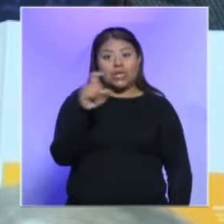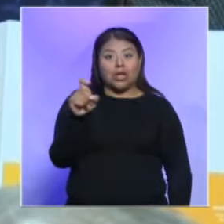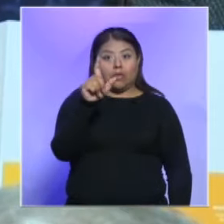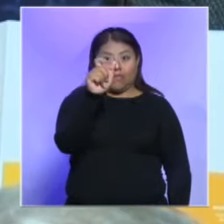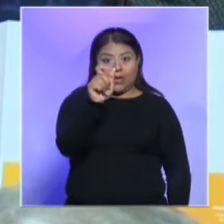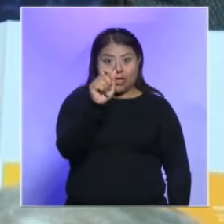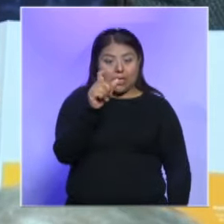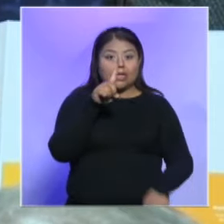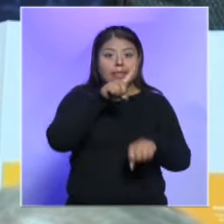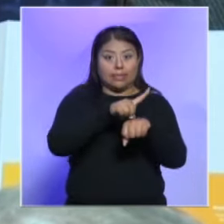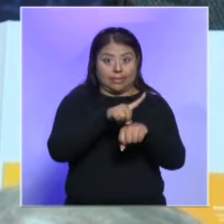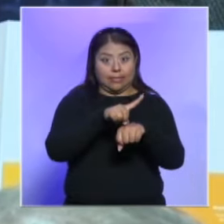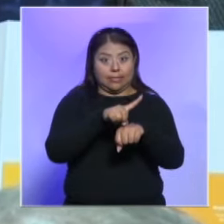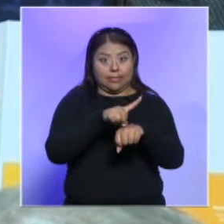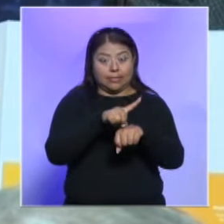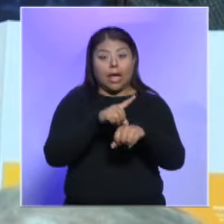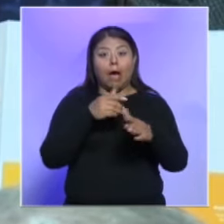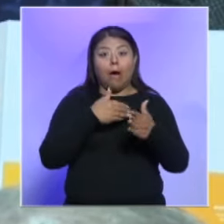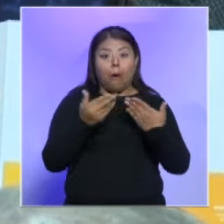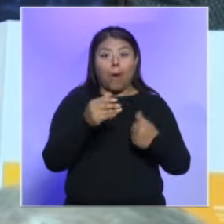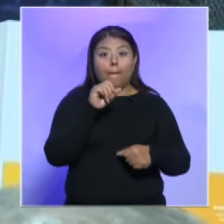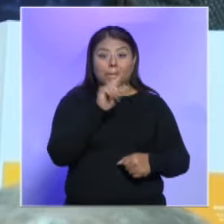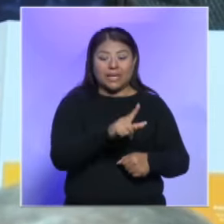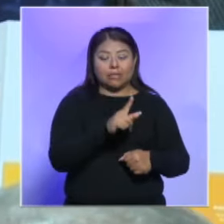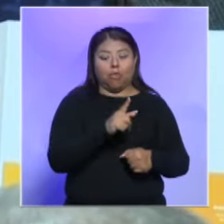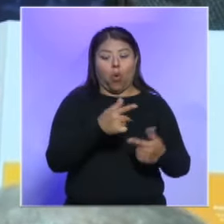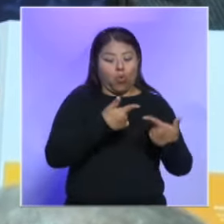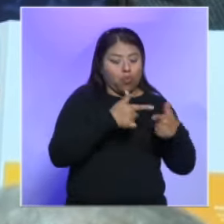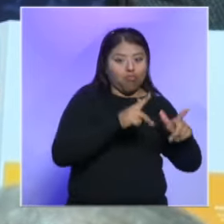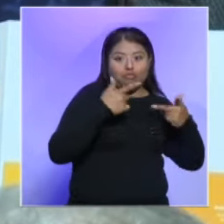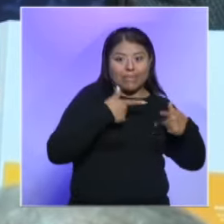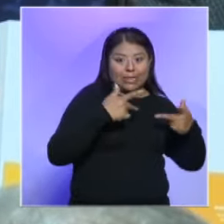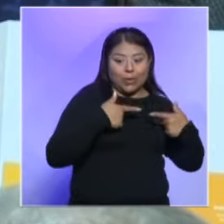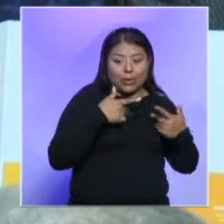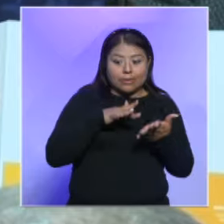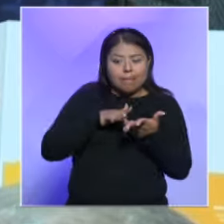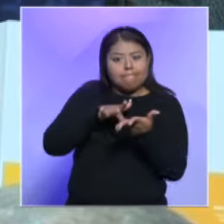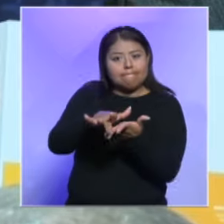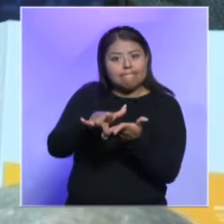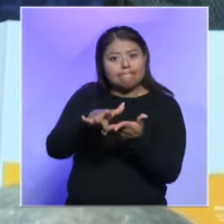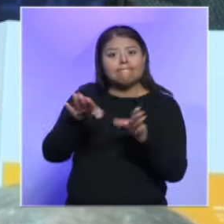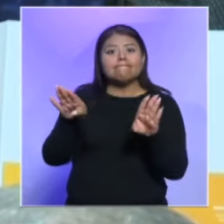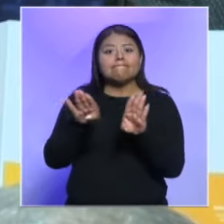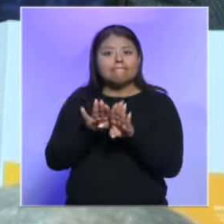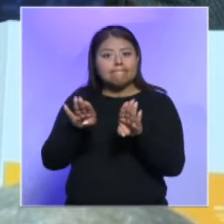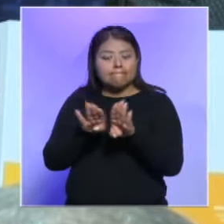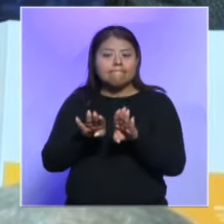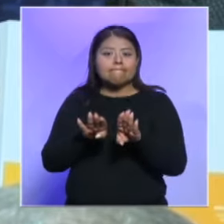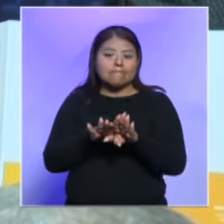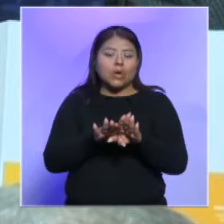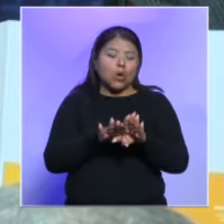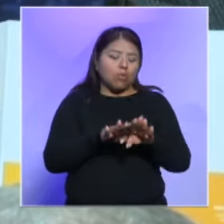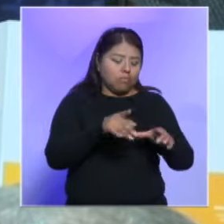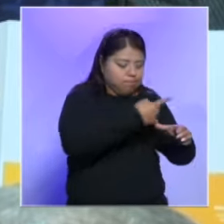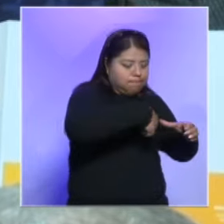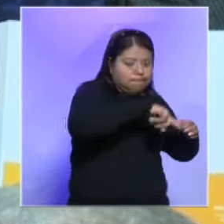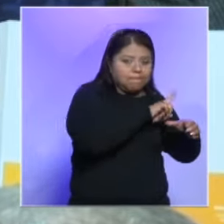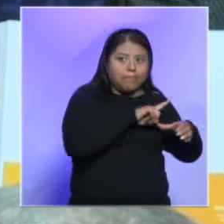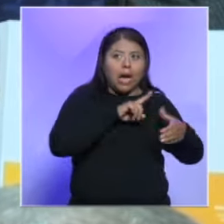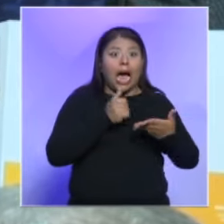ciudadano. La mayoría de las leyes locales se apega al modelo delineado por el INE, es decir, hacerlo